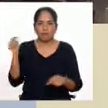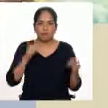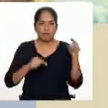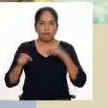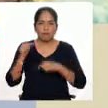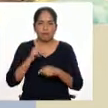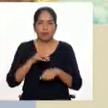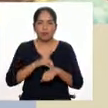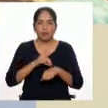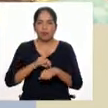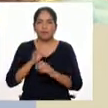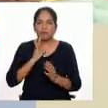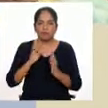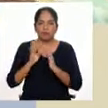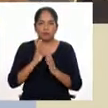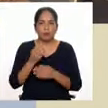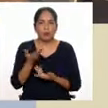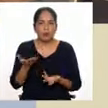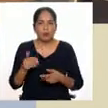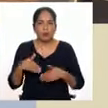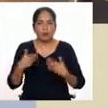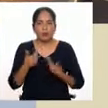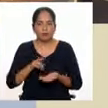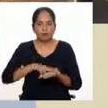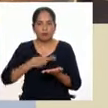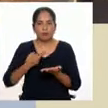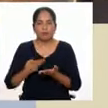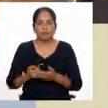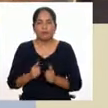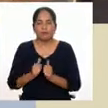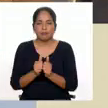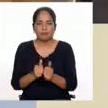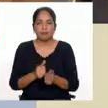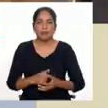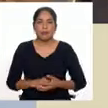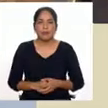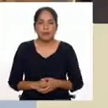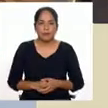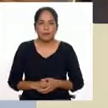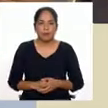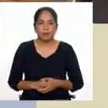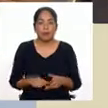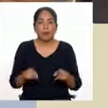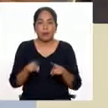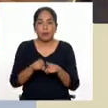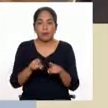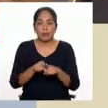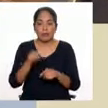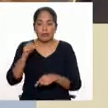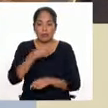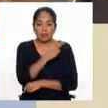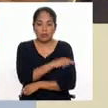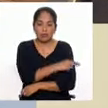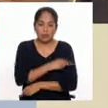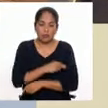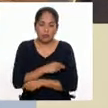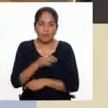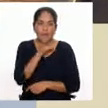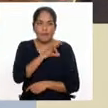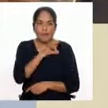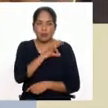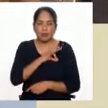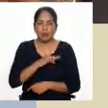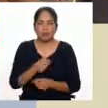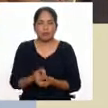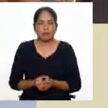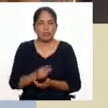ser atendidas de las comunidades y pueblos indígenas. Hay que indicar que este hospital va a beneficiar a más